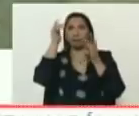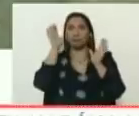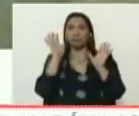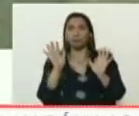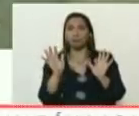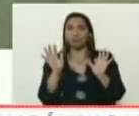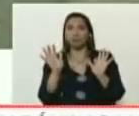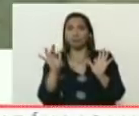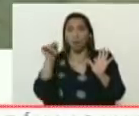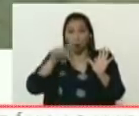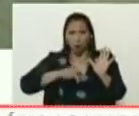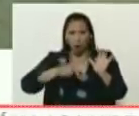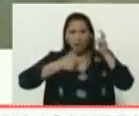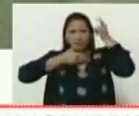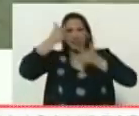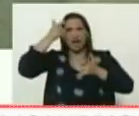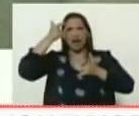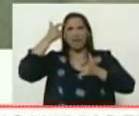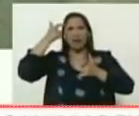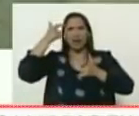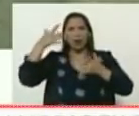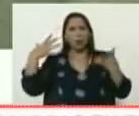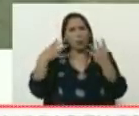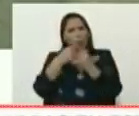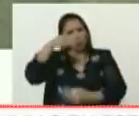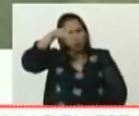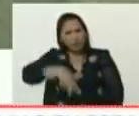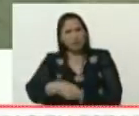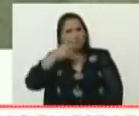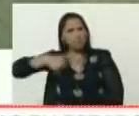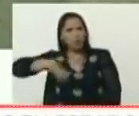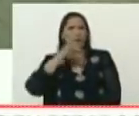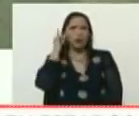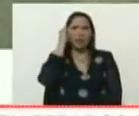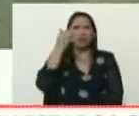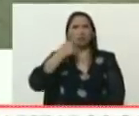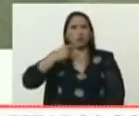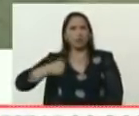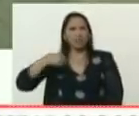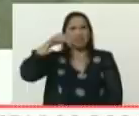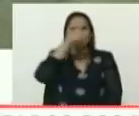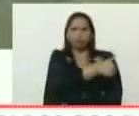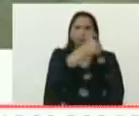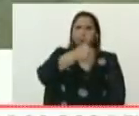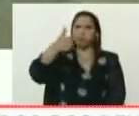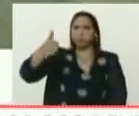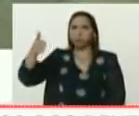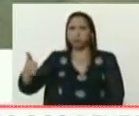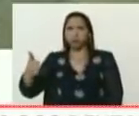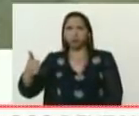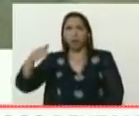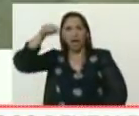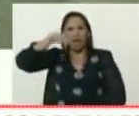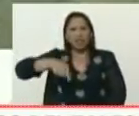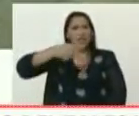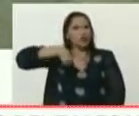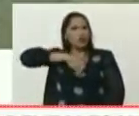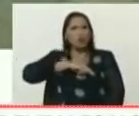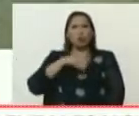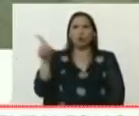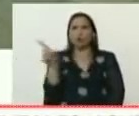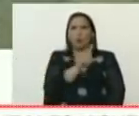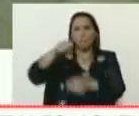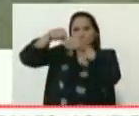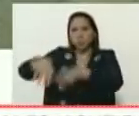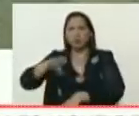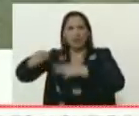Y hoy Hugo Chávez está aquí junto al pueblo de Yaracuy y nos dice a cada uno de nosotros que aquí no se rinde nadie,